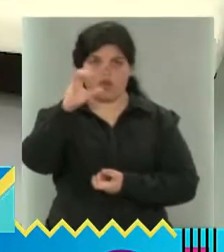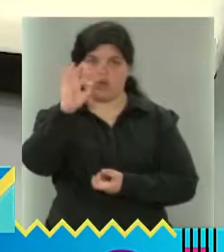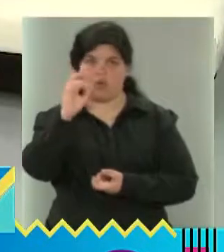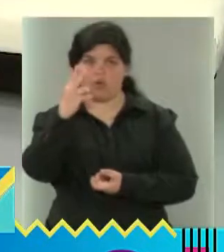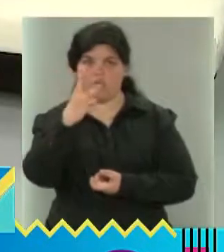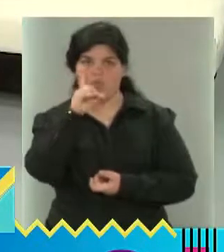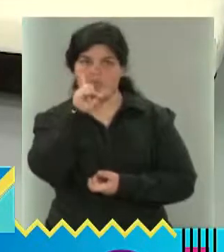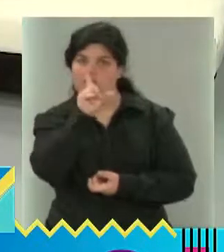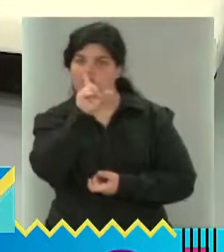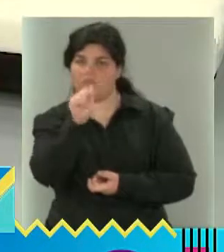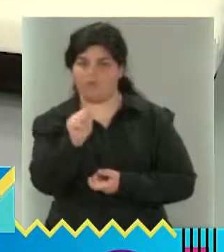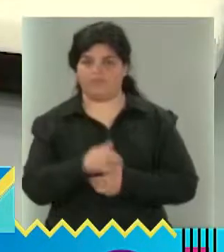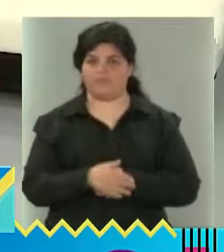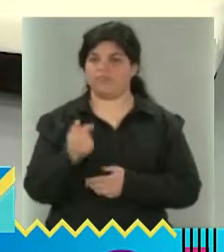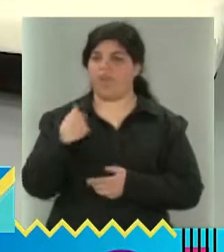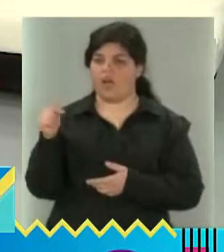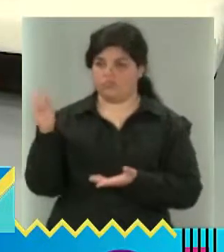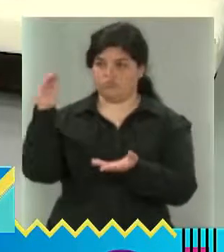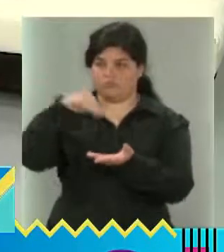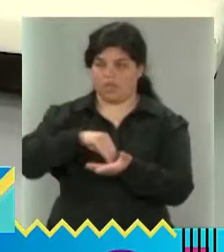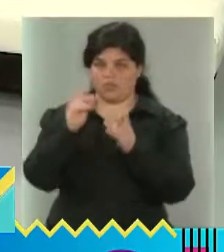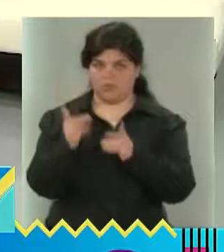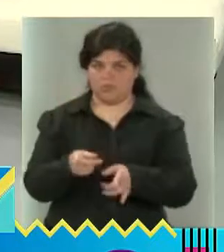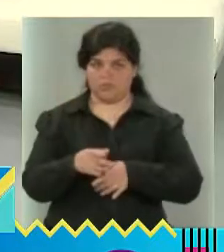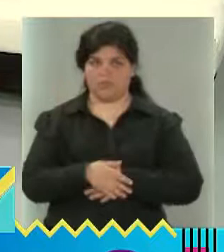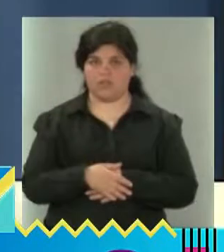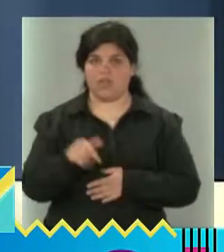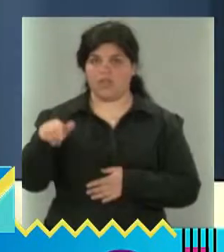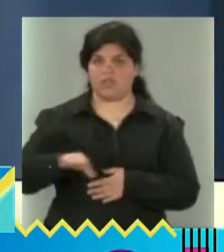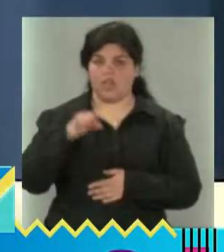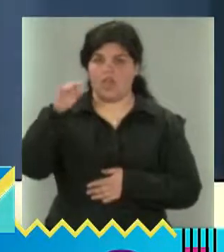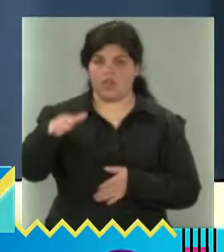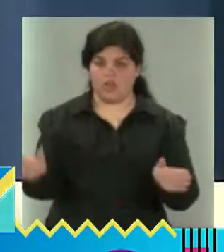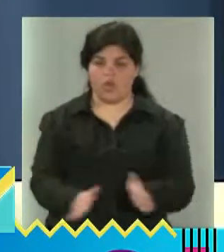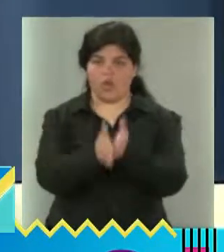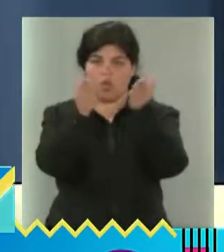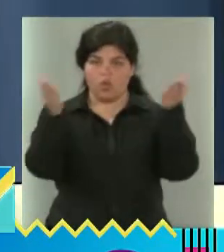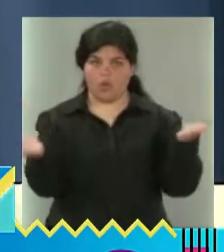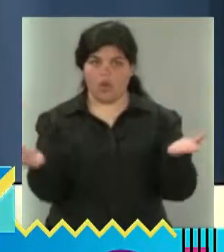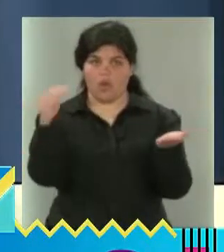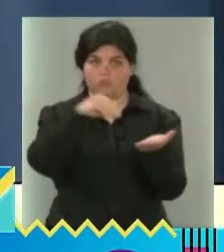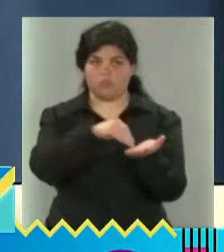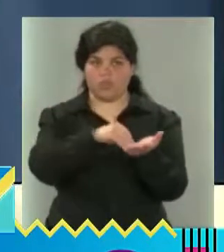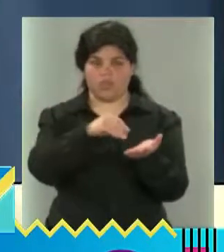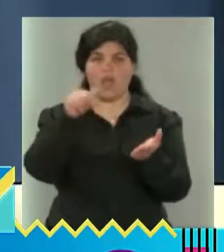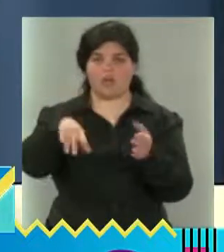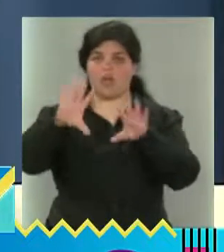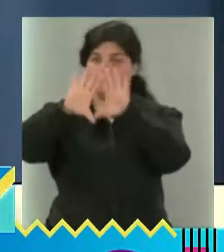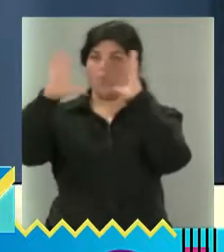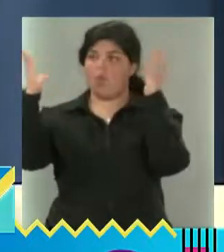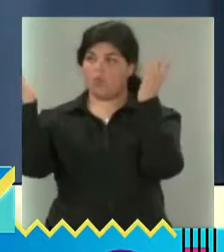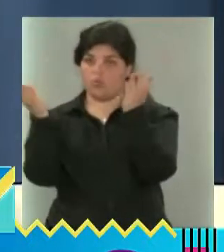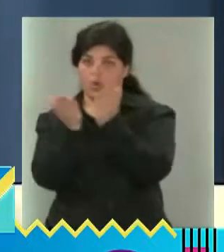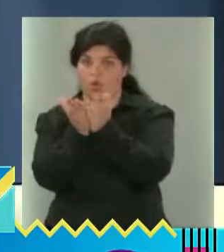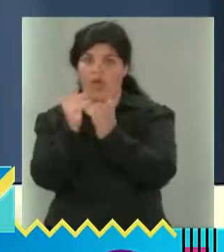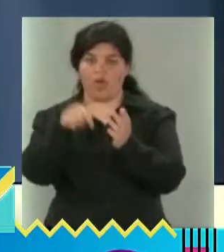Te hago un aporte más. Este año, según la revista Euromonitor, hemos pasado a ser la cooperativa más grande del mundo. Bien. Y